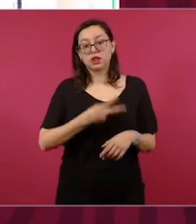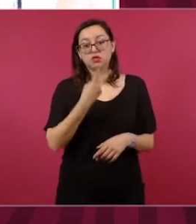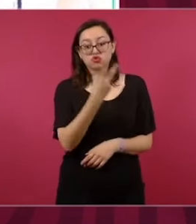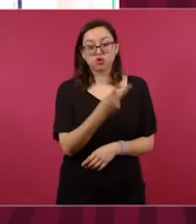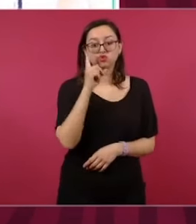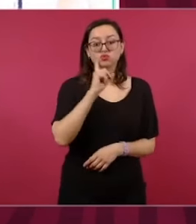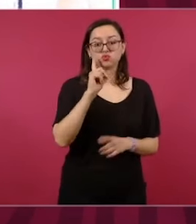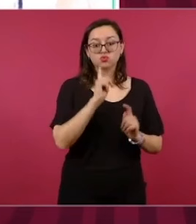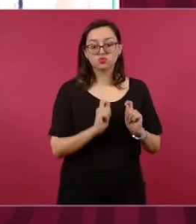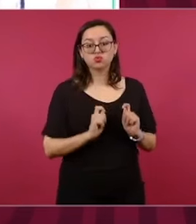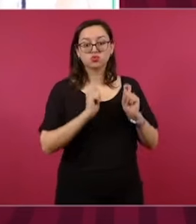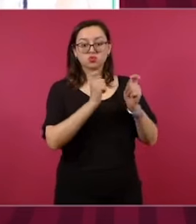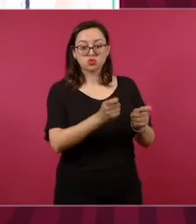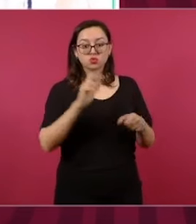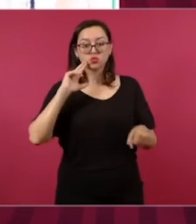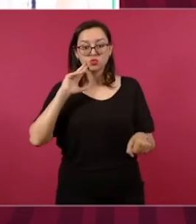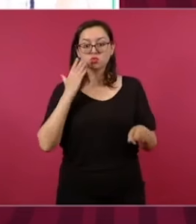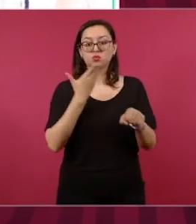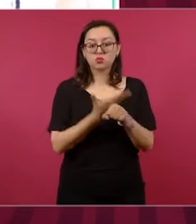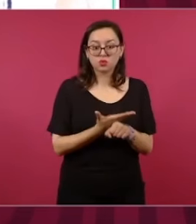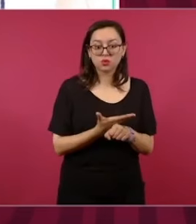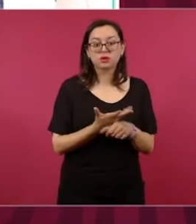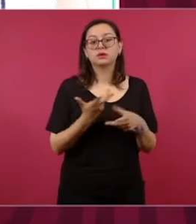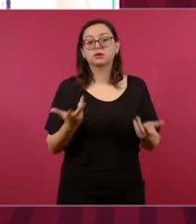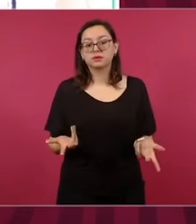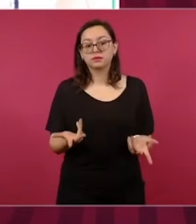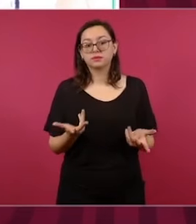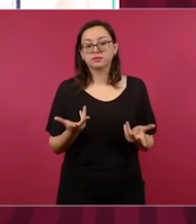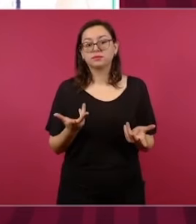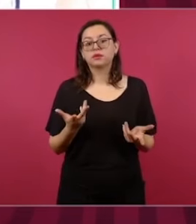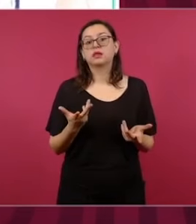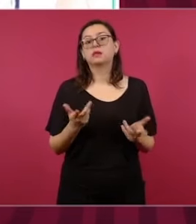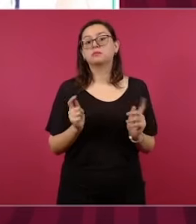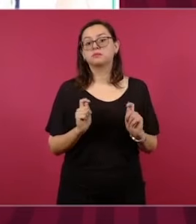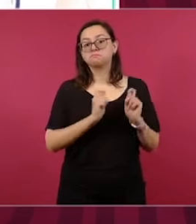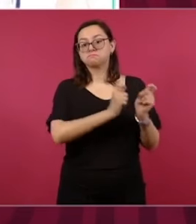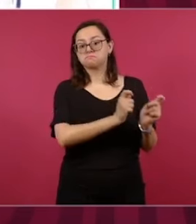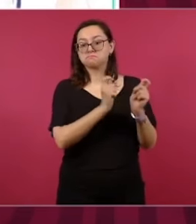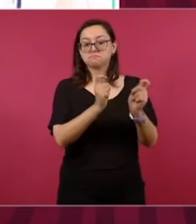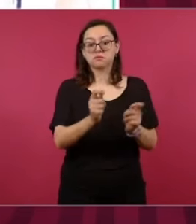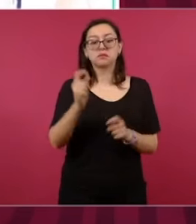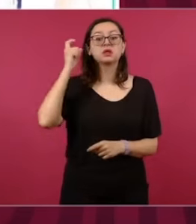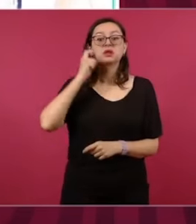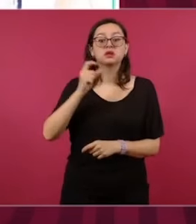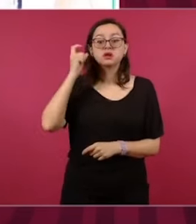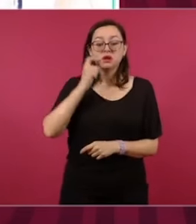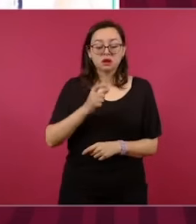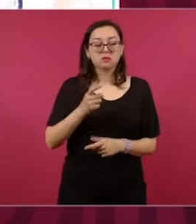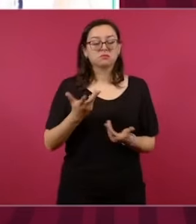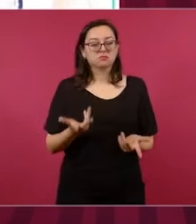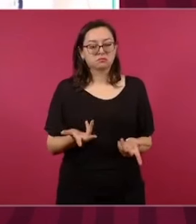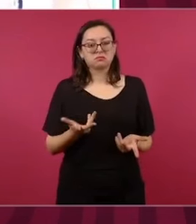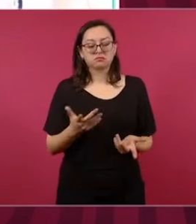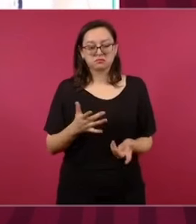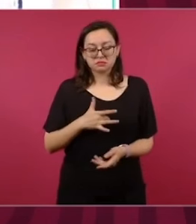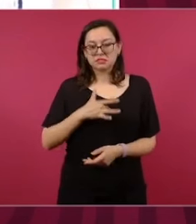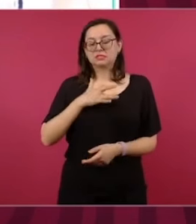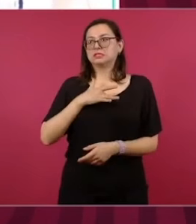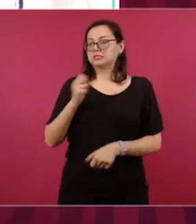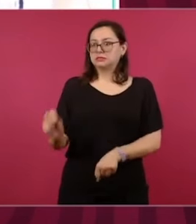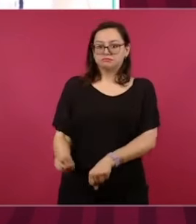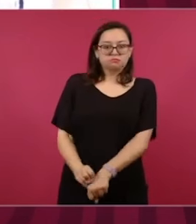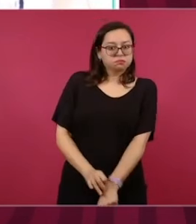que están al frente de este comité. Y bueno, pues en Guerrero decirle, señor presidente, que nos